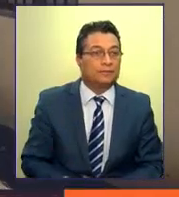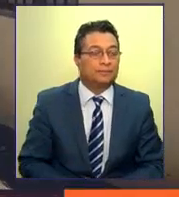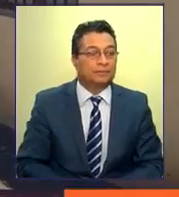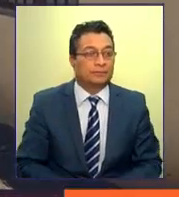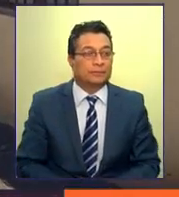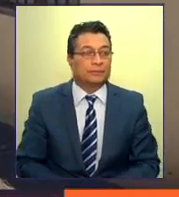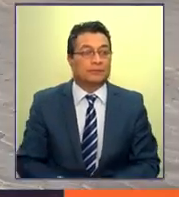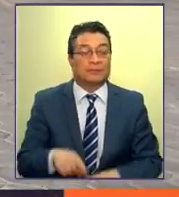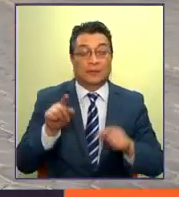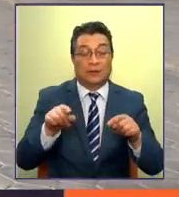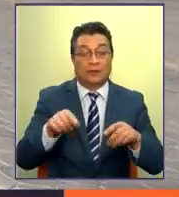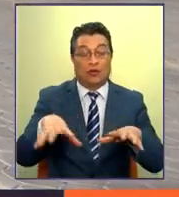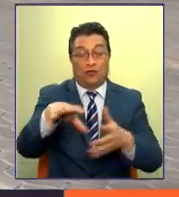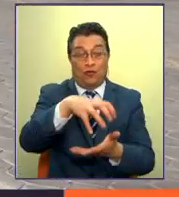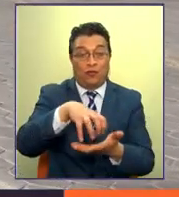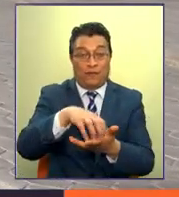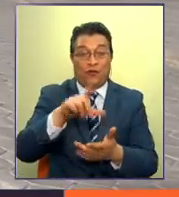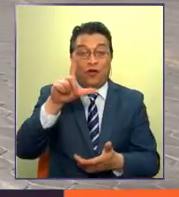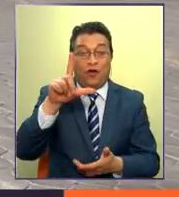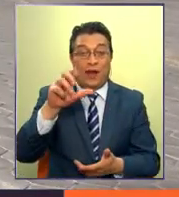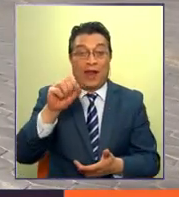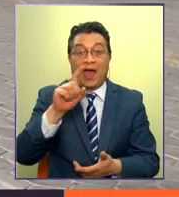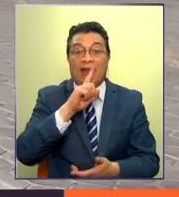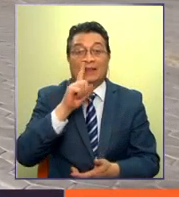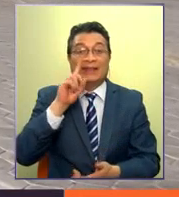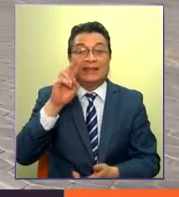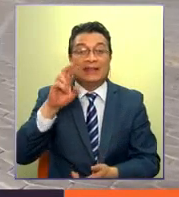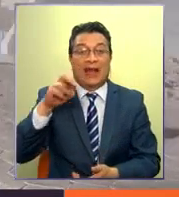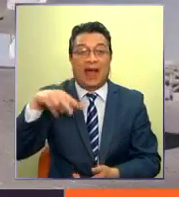Este es el pueblo de La Tirana.